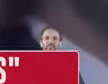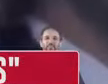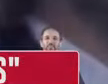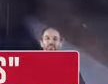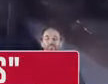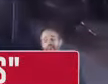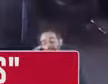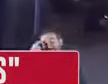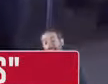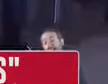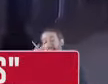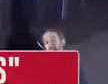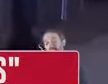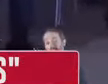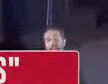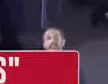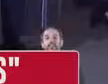y la verdad que